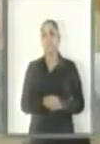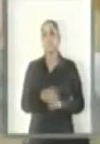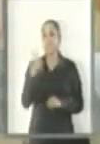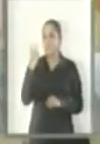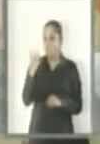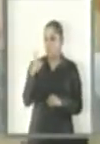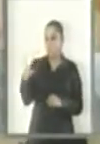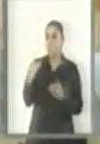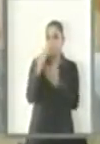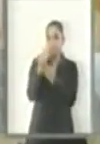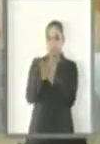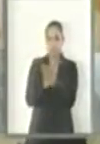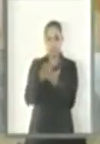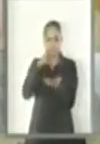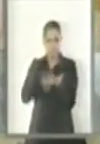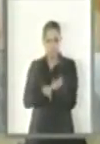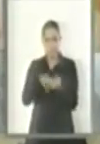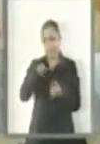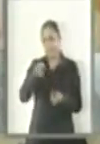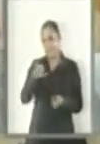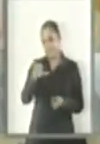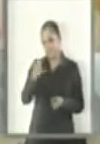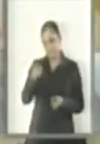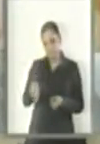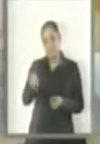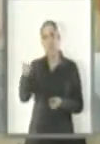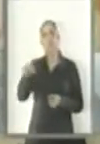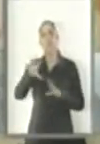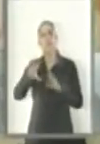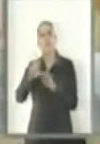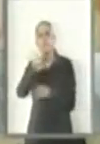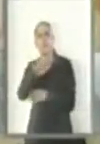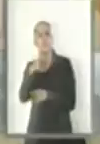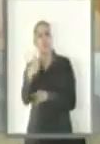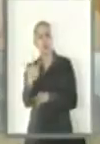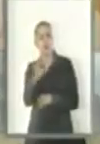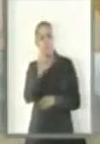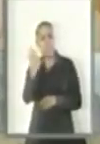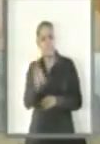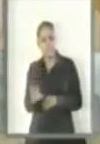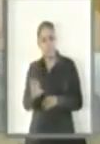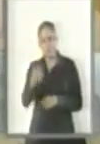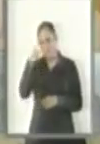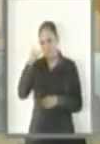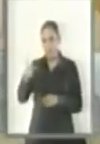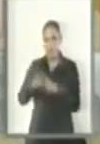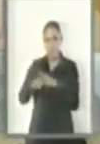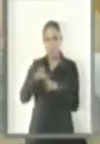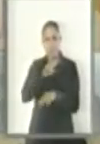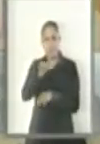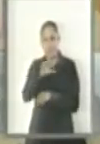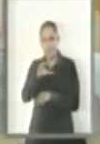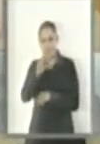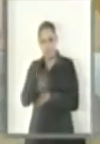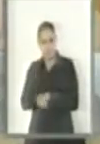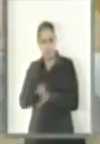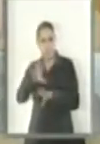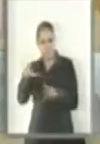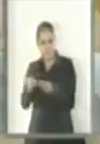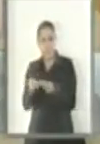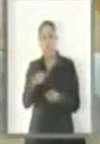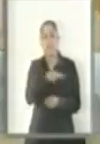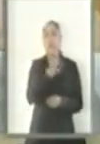Así, Mexichem se quedó con el 58% accionario y Pemex solo con